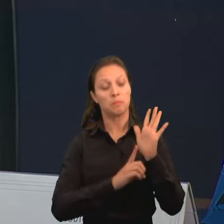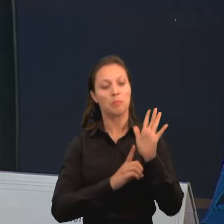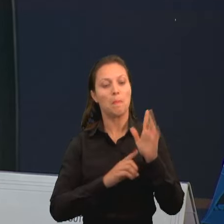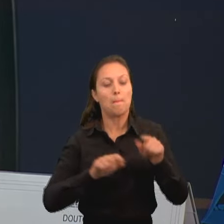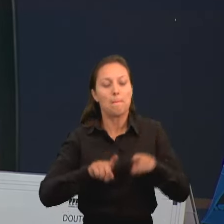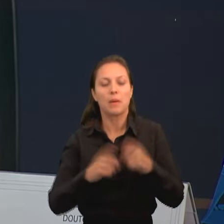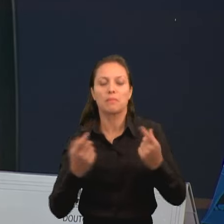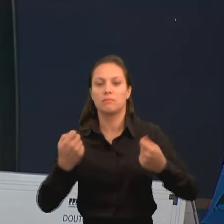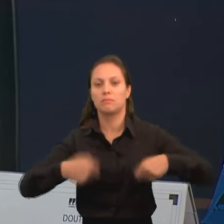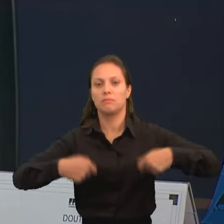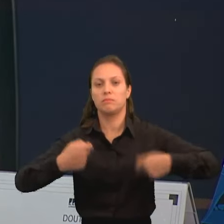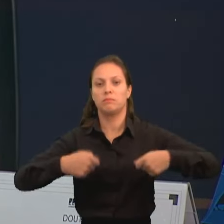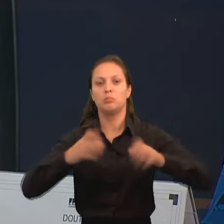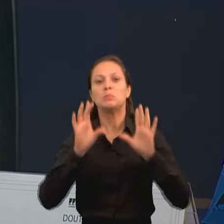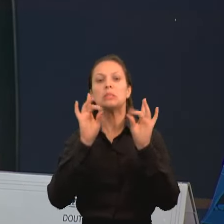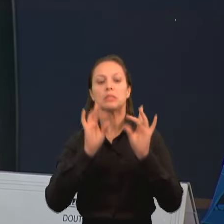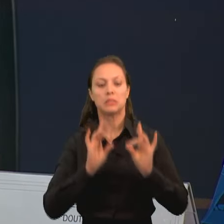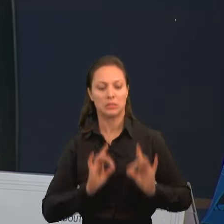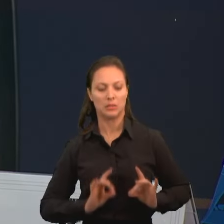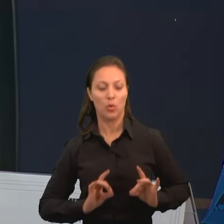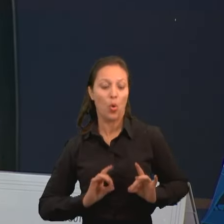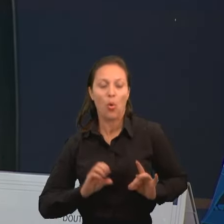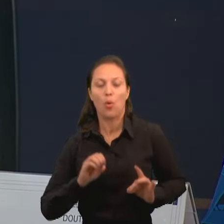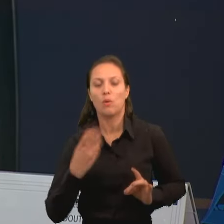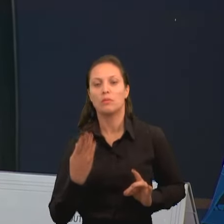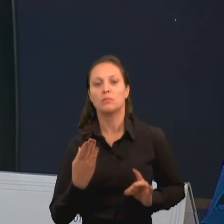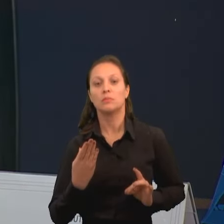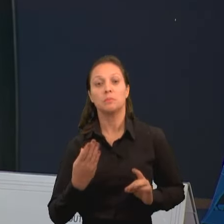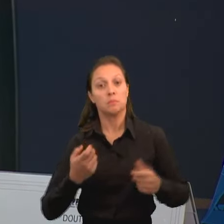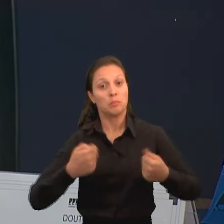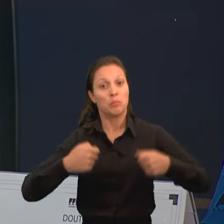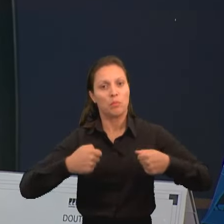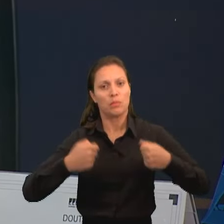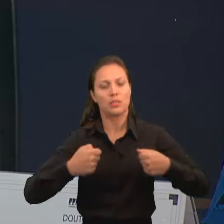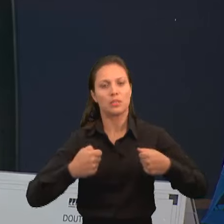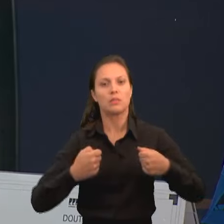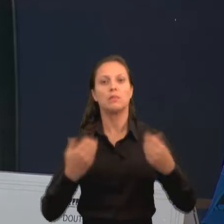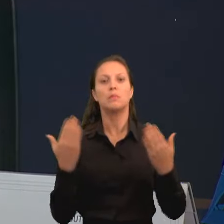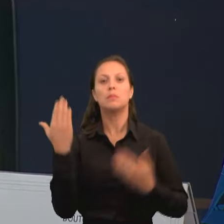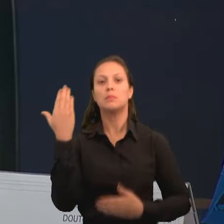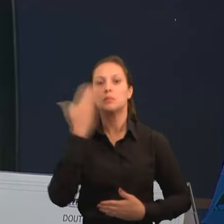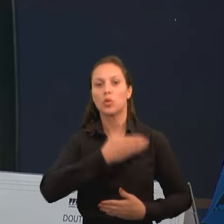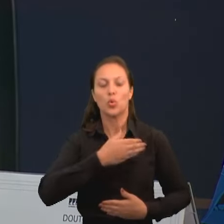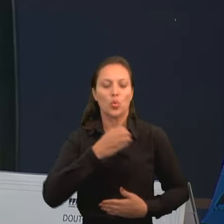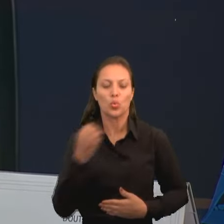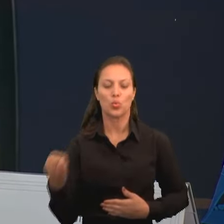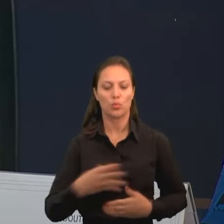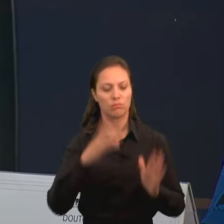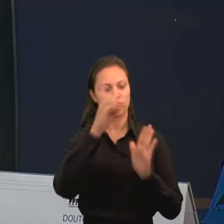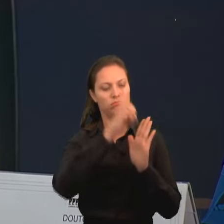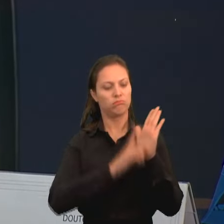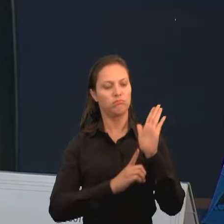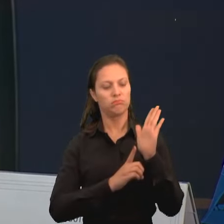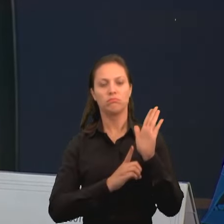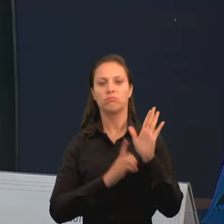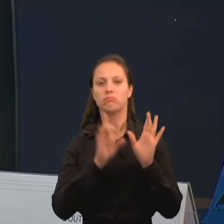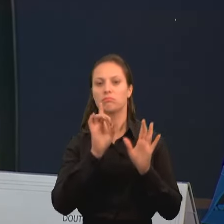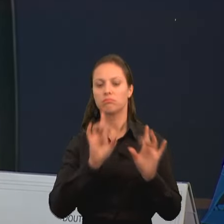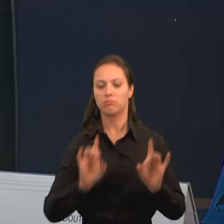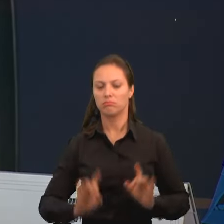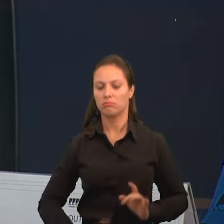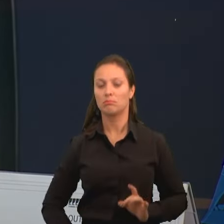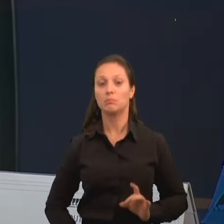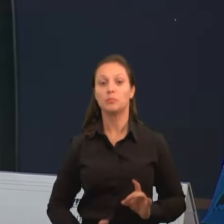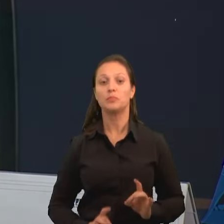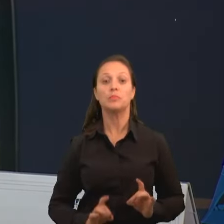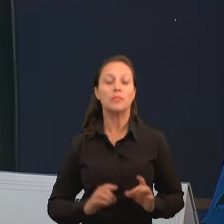preliminaria de los derechos. Hay una necesidad de detallar, necesidad de afirmar nuevos derechos